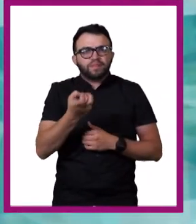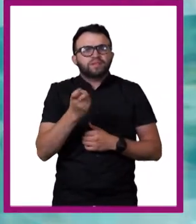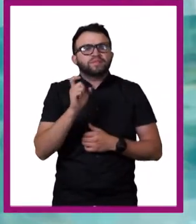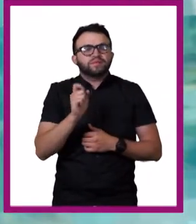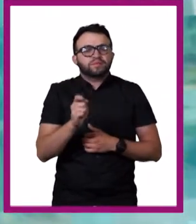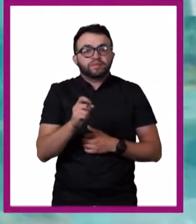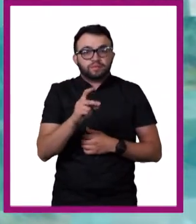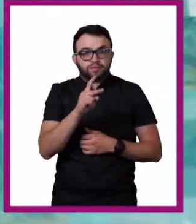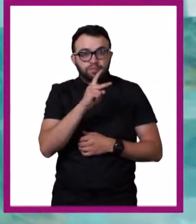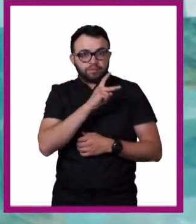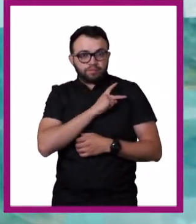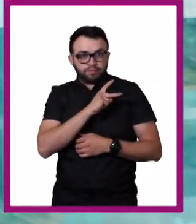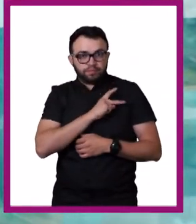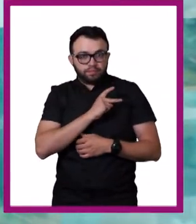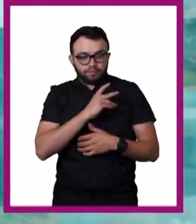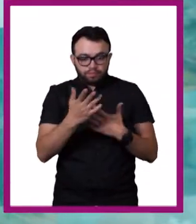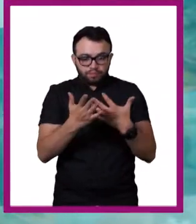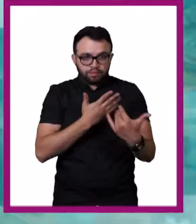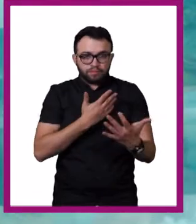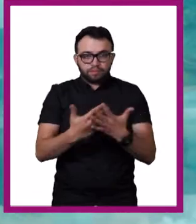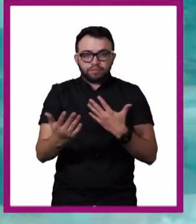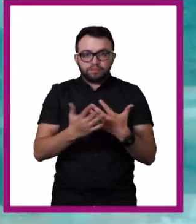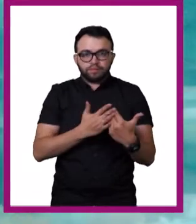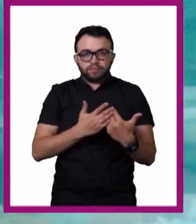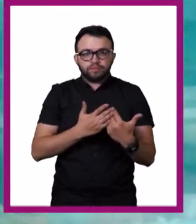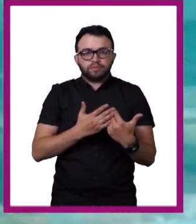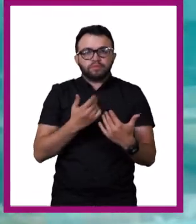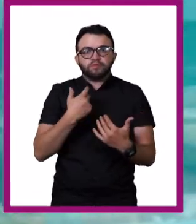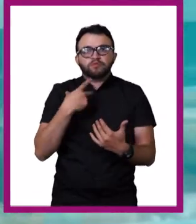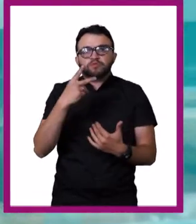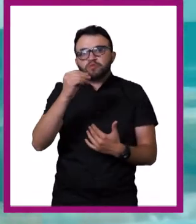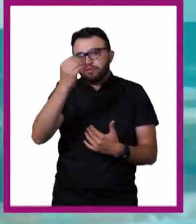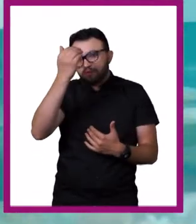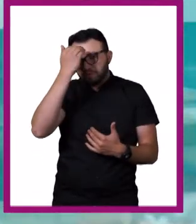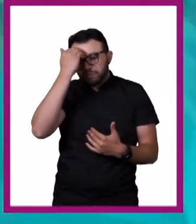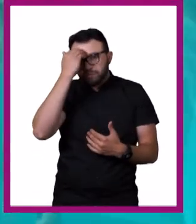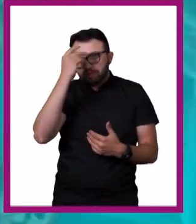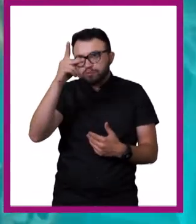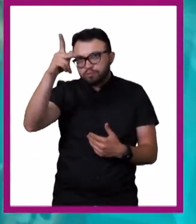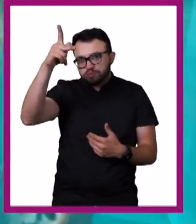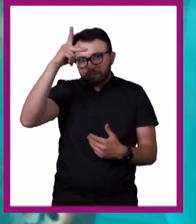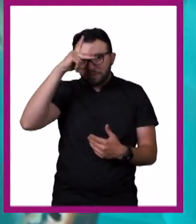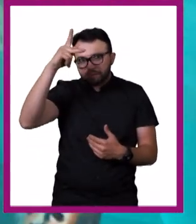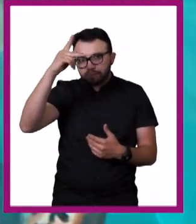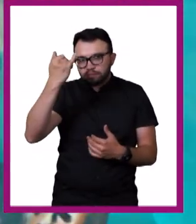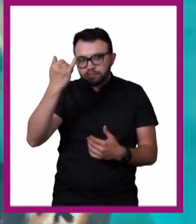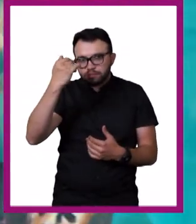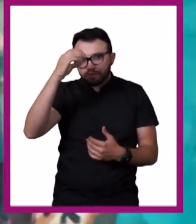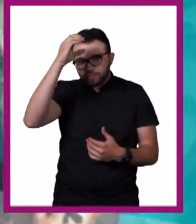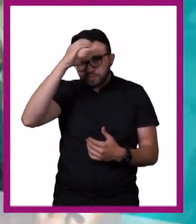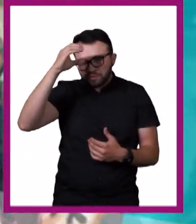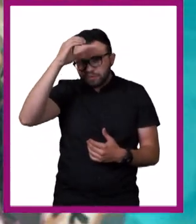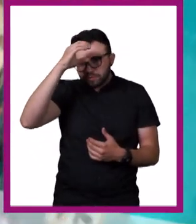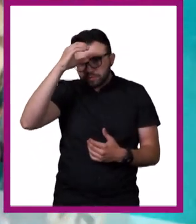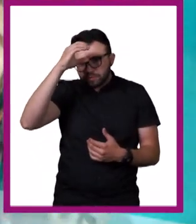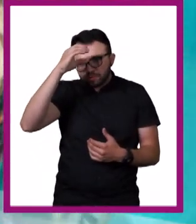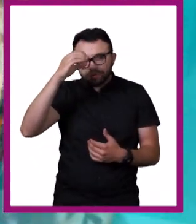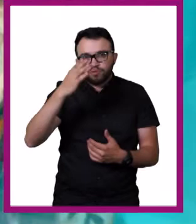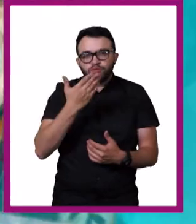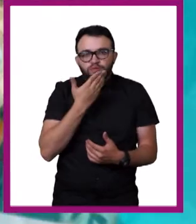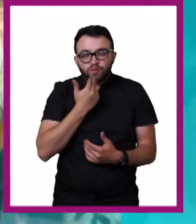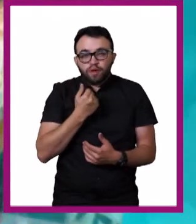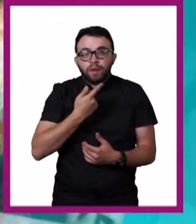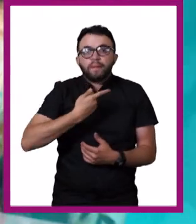medios, porque técnicamente no tengo el conocimiento de Tiziano, pero con mis medios hasta ese momento quise hacer